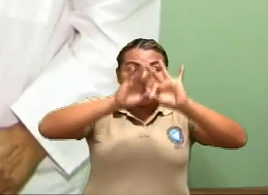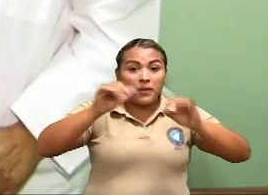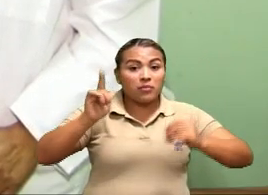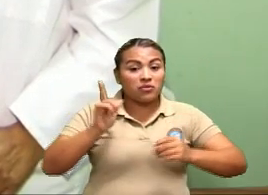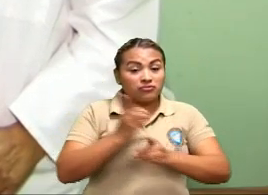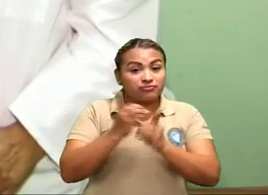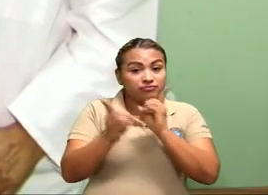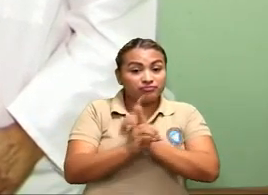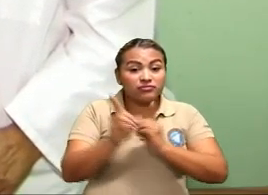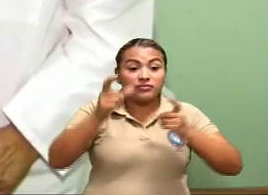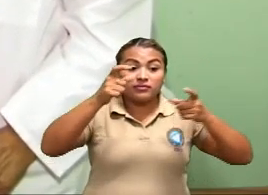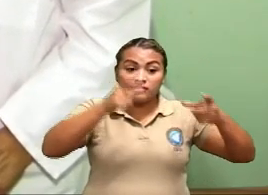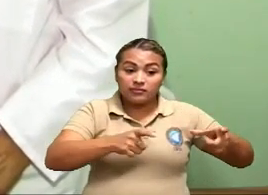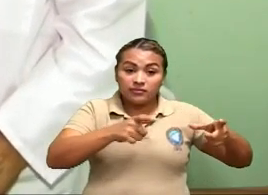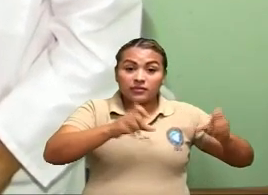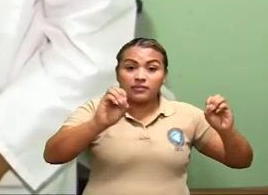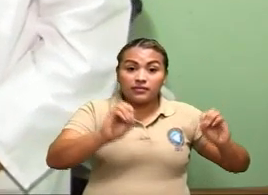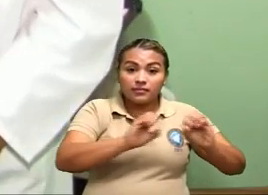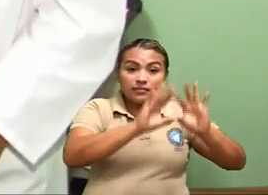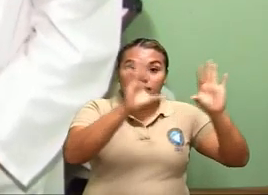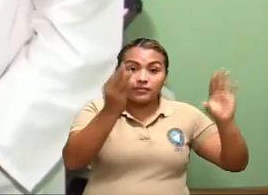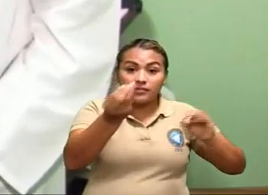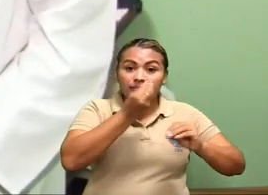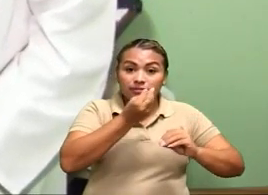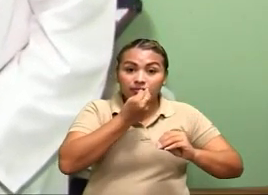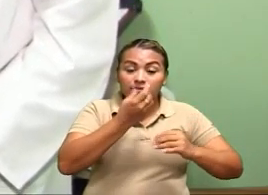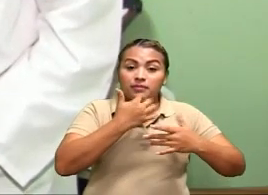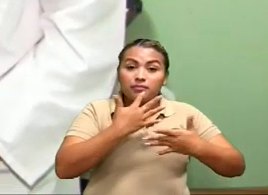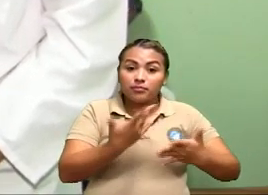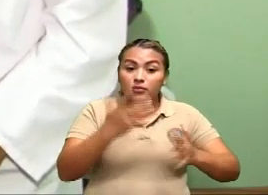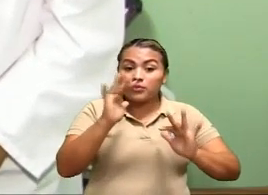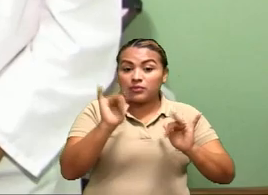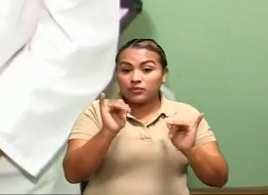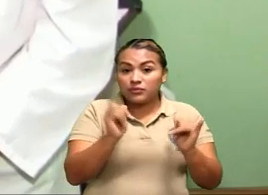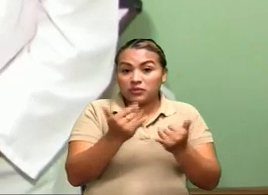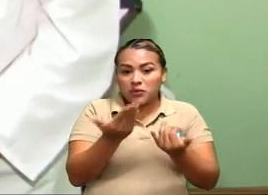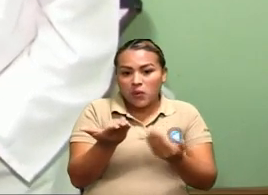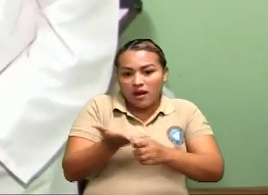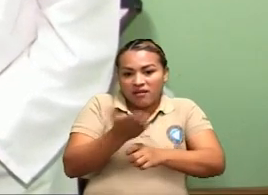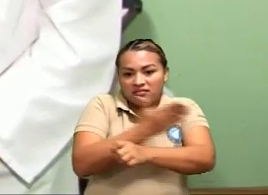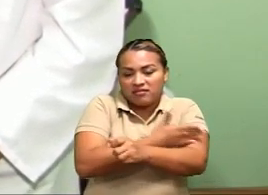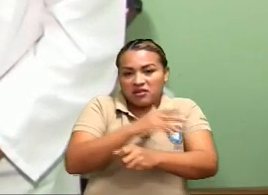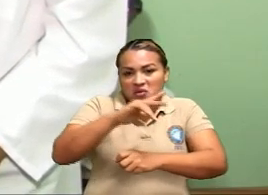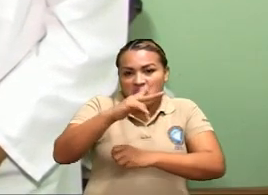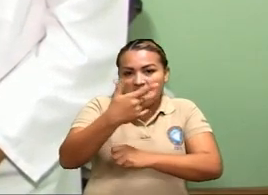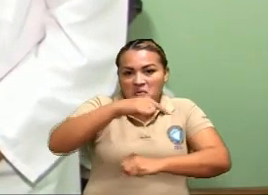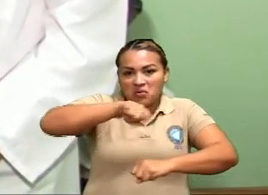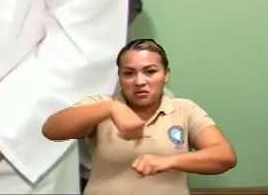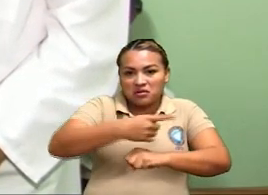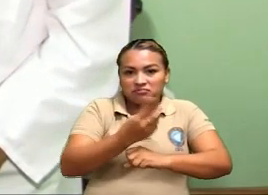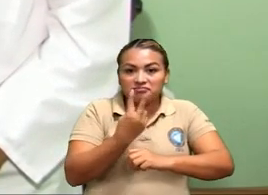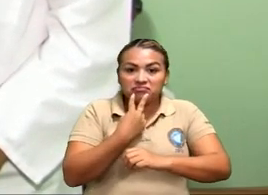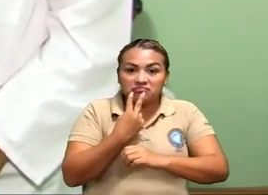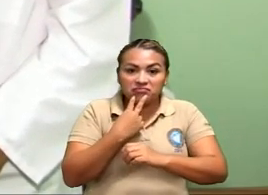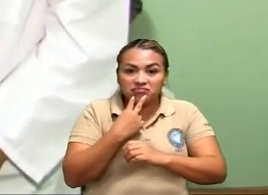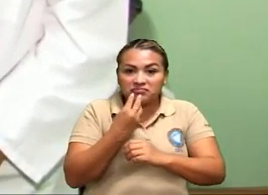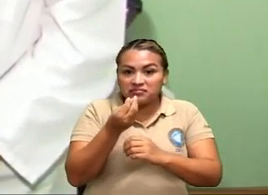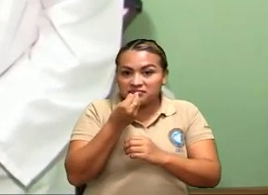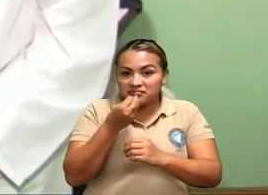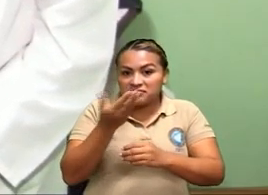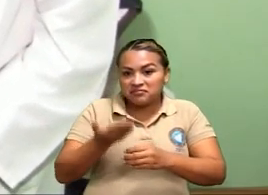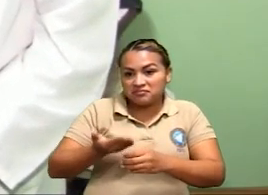ser el desayuno. El desayuno, como le decía, porque venimos 8 horas de estar en ayuno o de reposo, ¿verdad? Vamos a dormir y tal, o